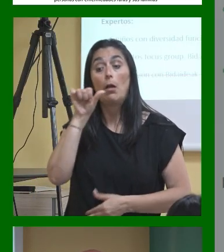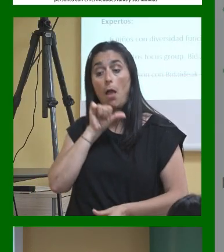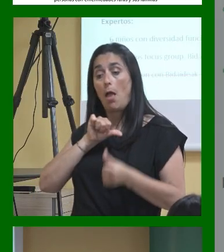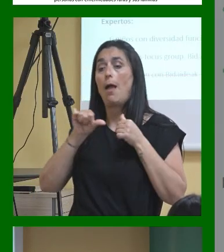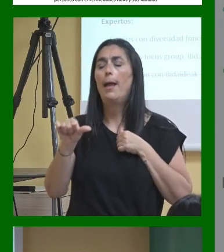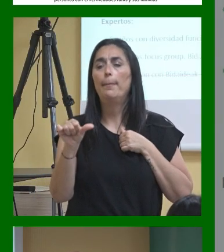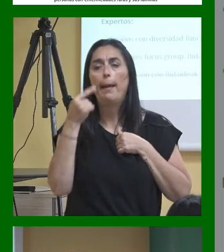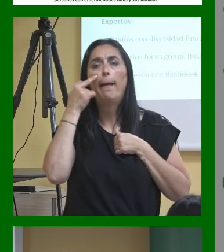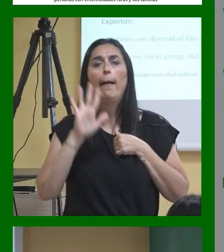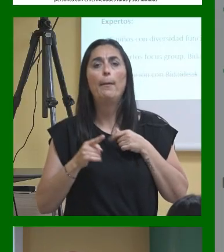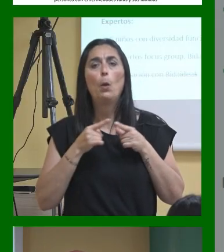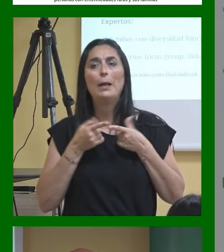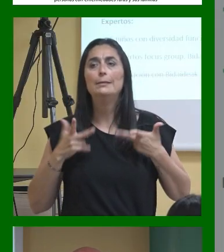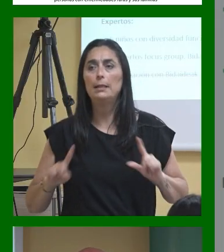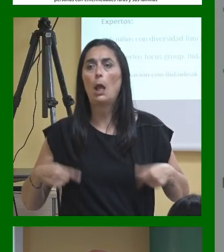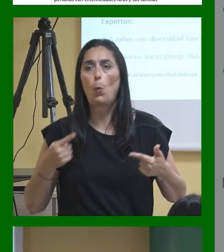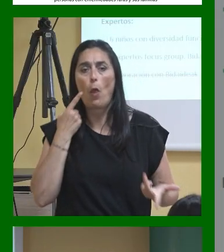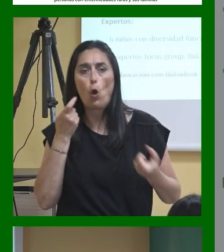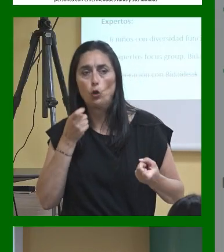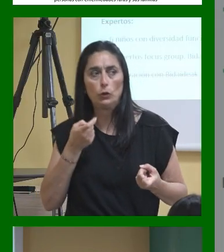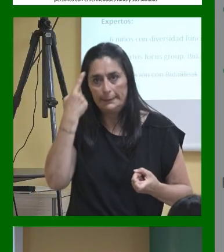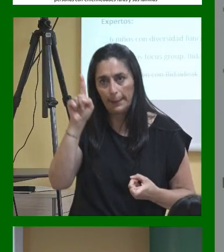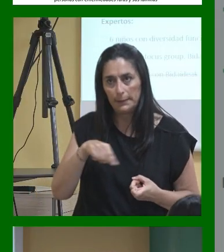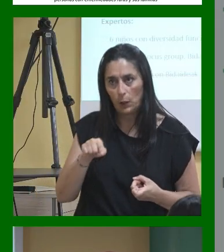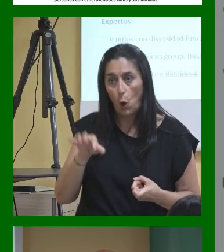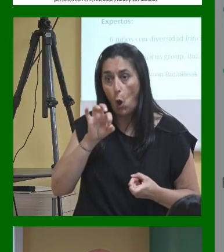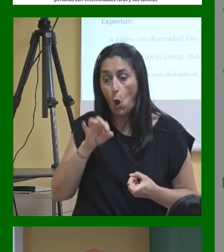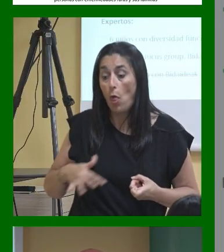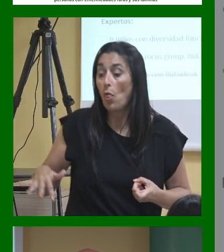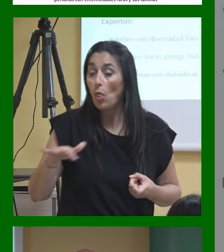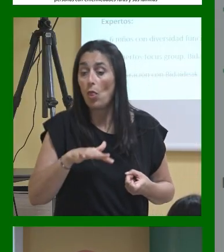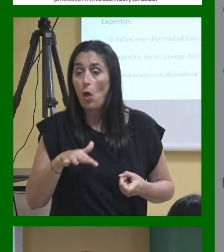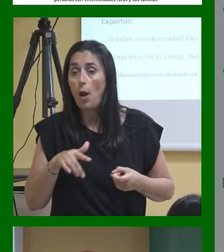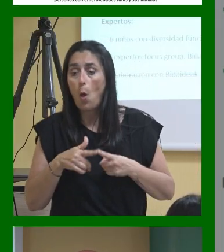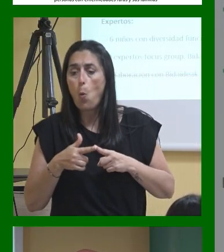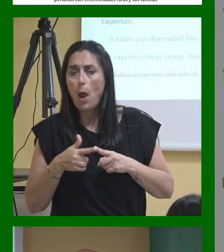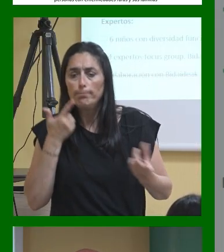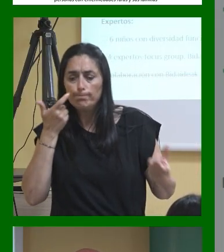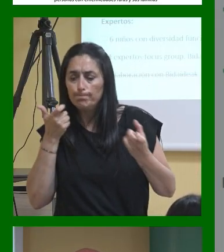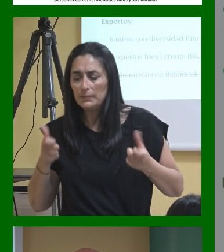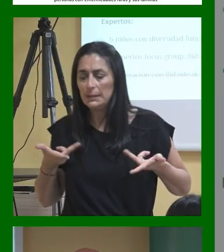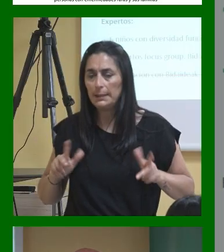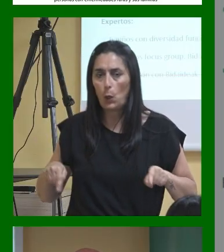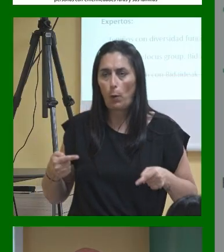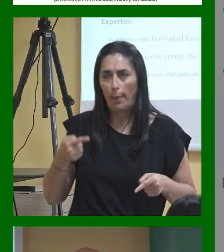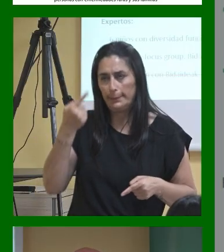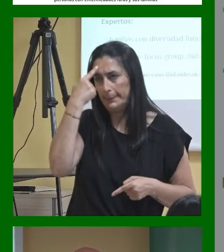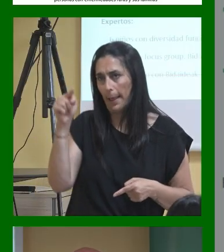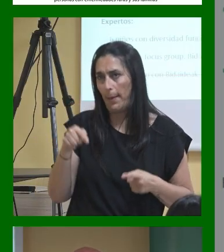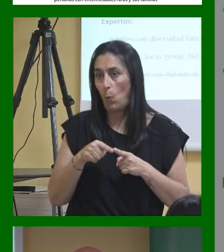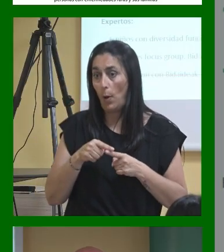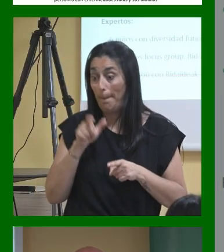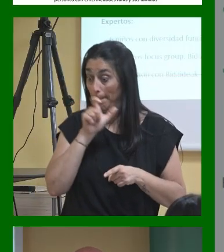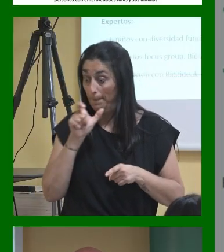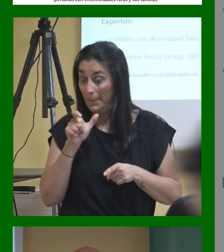pues por ejemplo, lo que es manejar la silla de ruedas y jugar con una silla de ruedas dentro de un espacio virtual para ver, por ejemplo, las dificultades que tiene una persona que